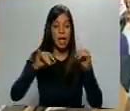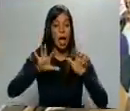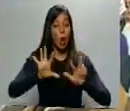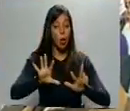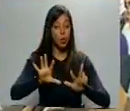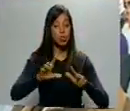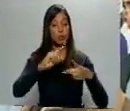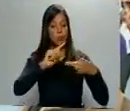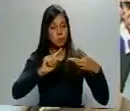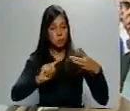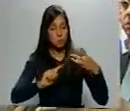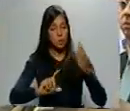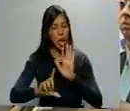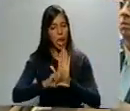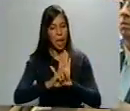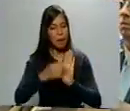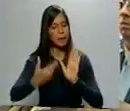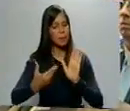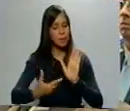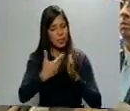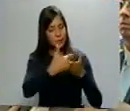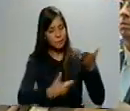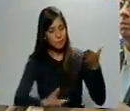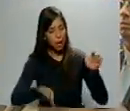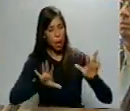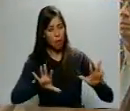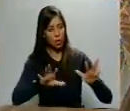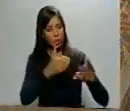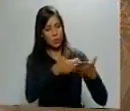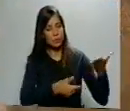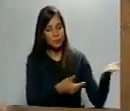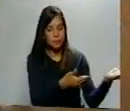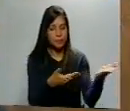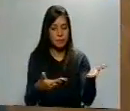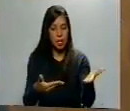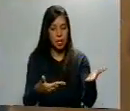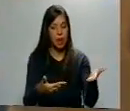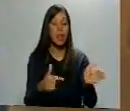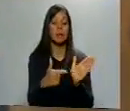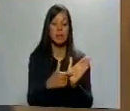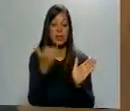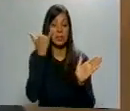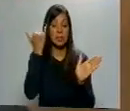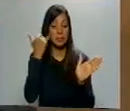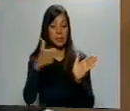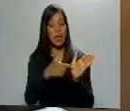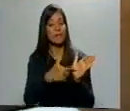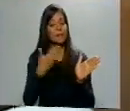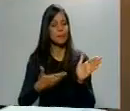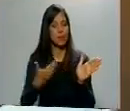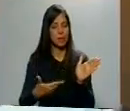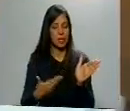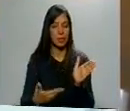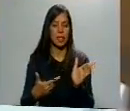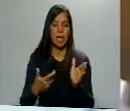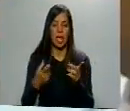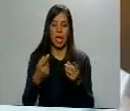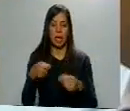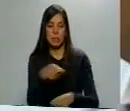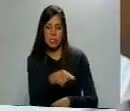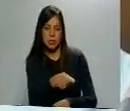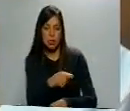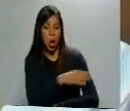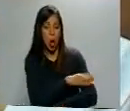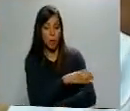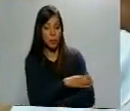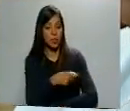que son fundamentales para seguir avanzando en el combate a la guerra económica, en